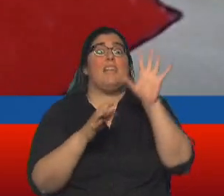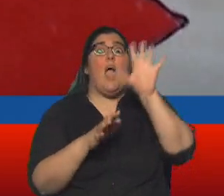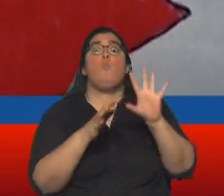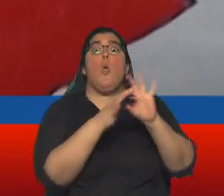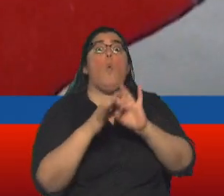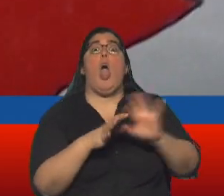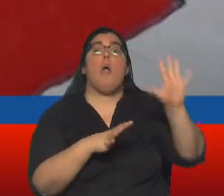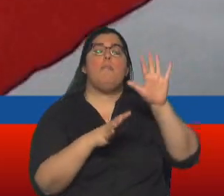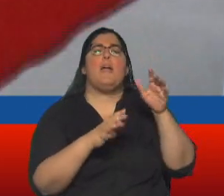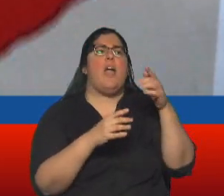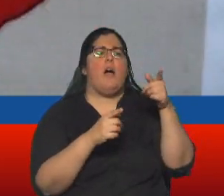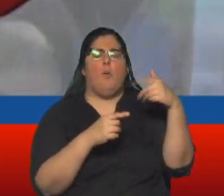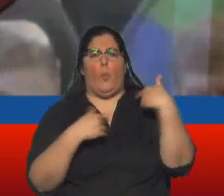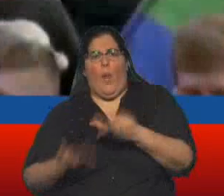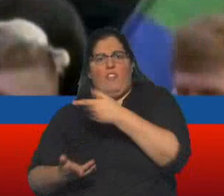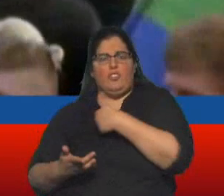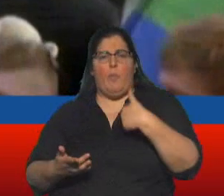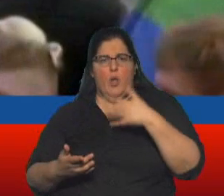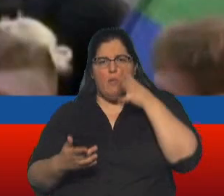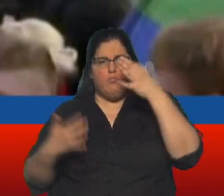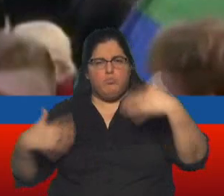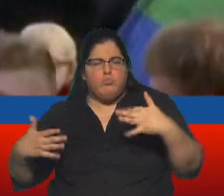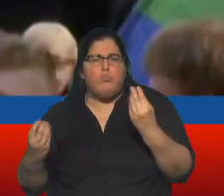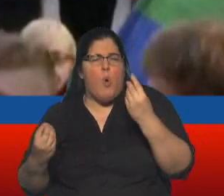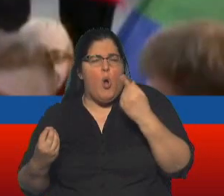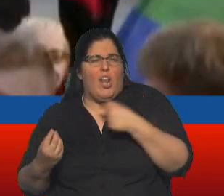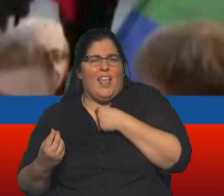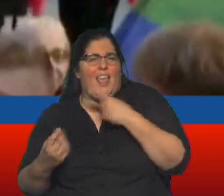¿qué motivos tendría Polonia para desvincularse del bloque?